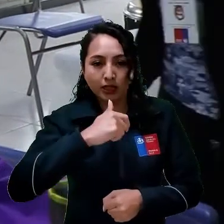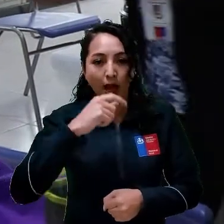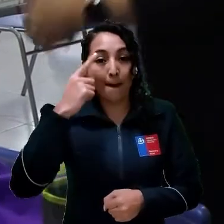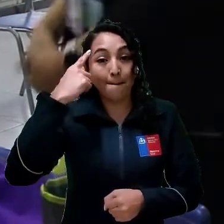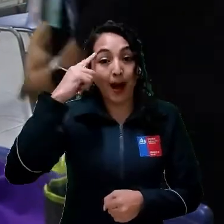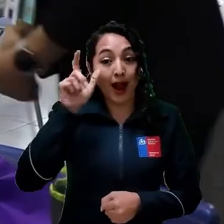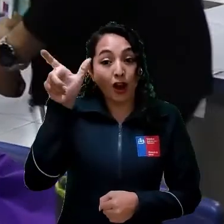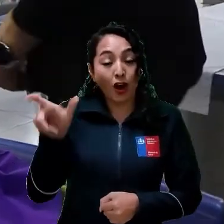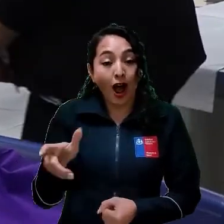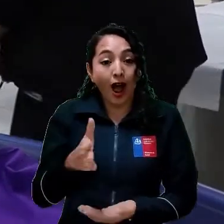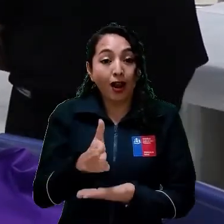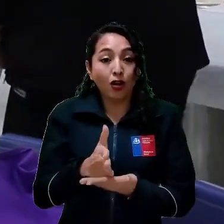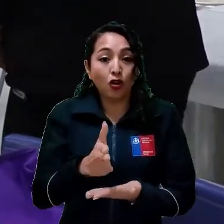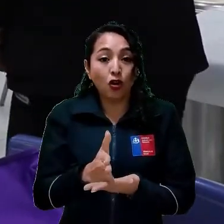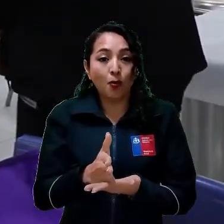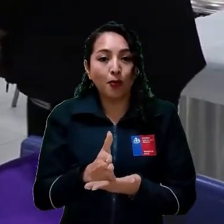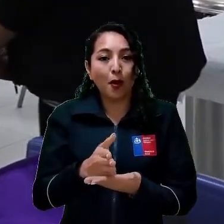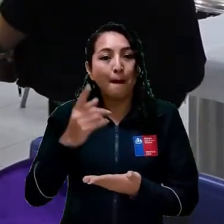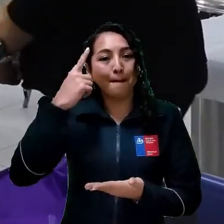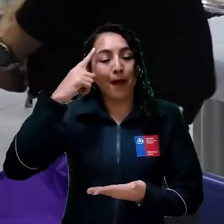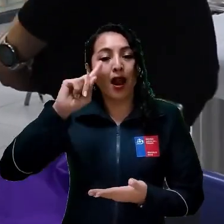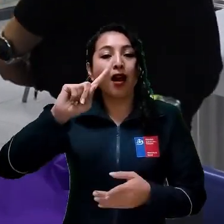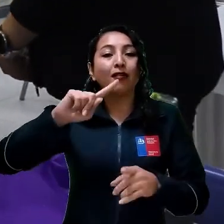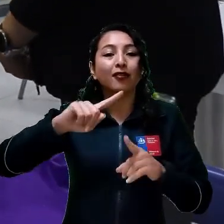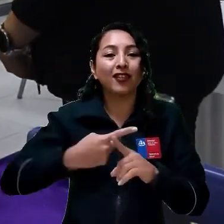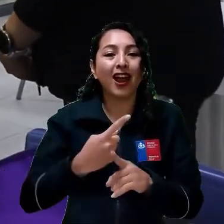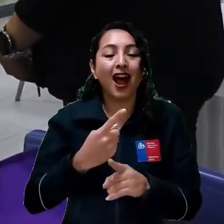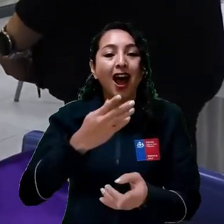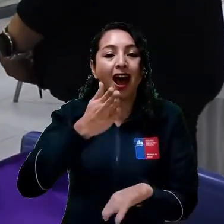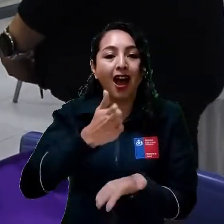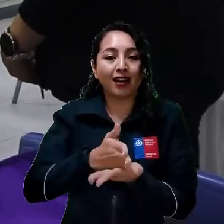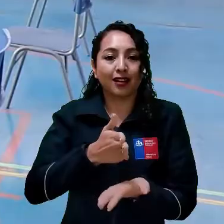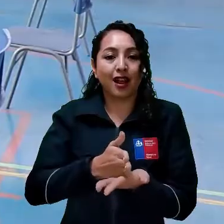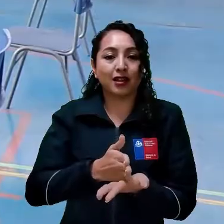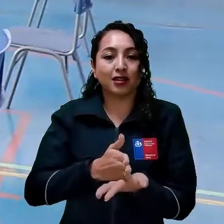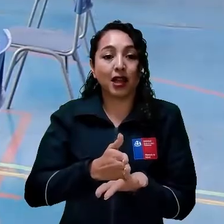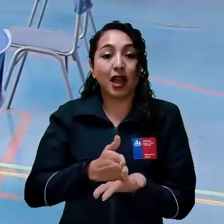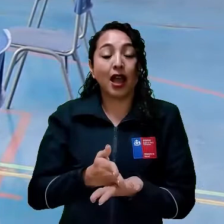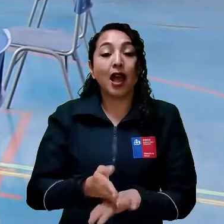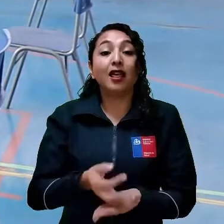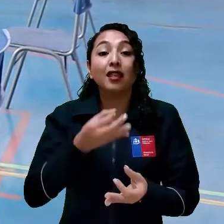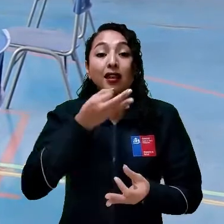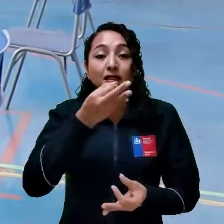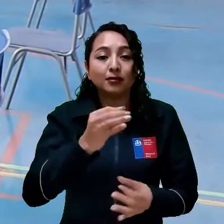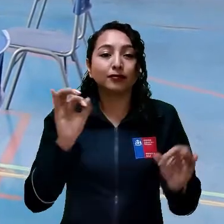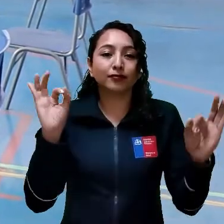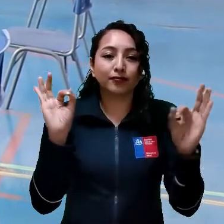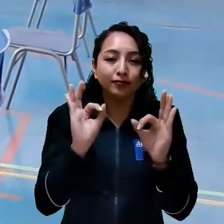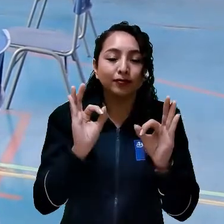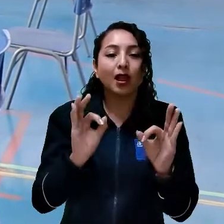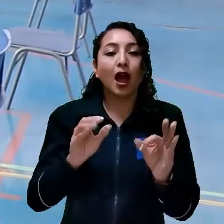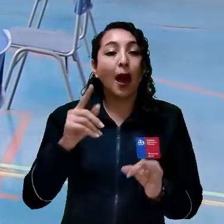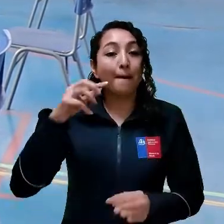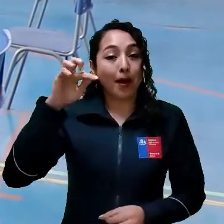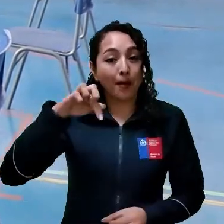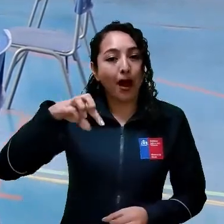ante este retorno a clases presenciales. Por lo tanto, hacemos el llamado a los apoderados